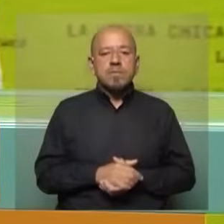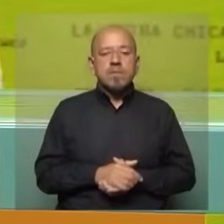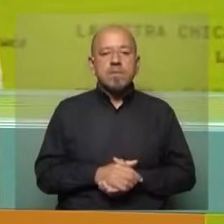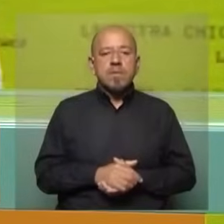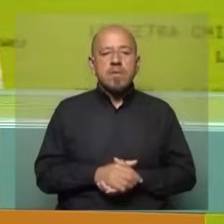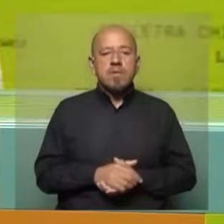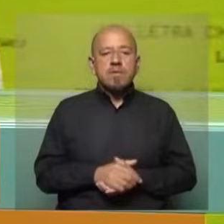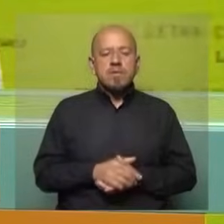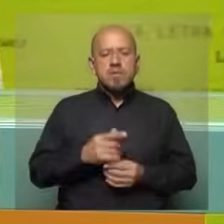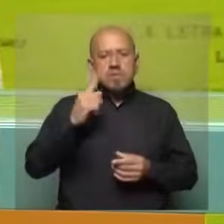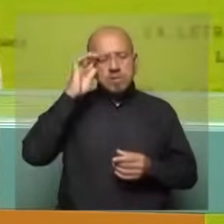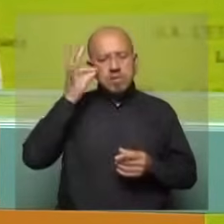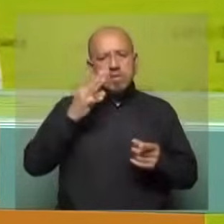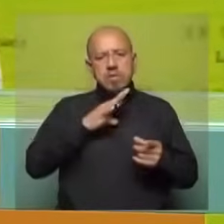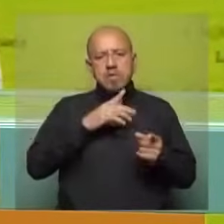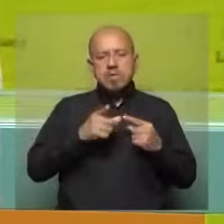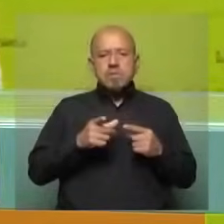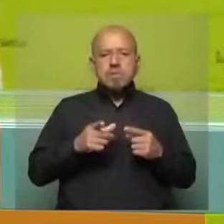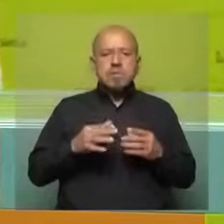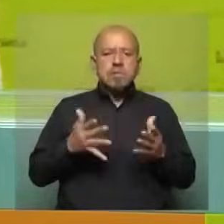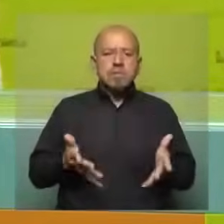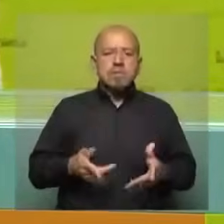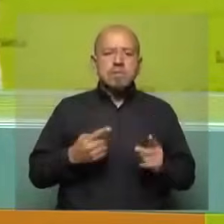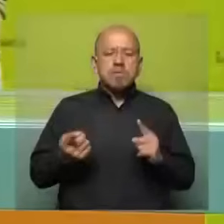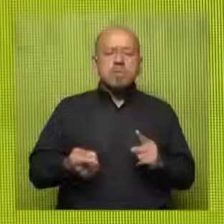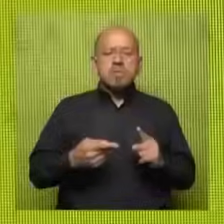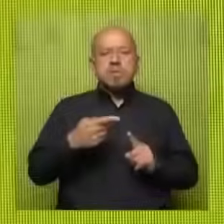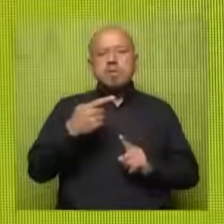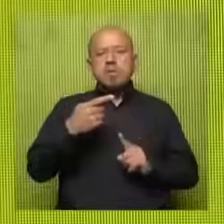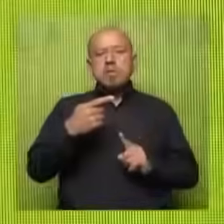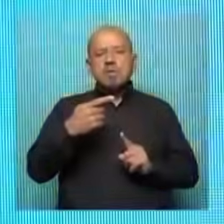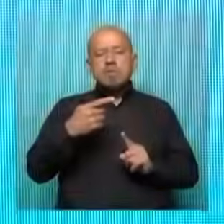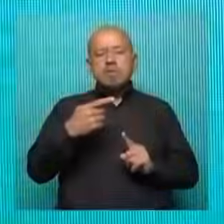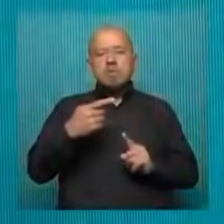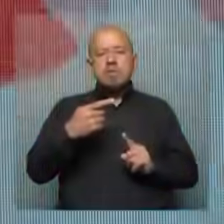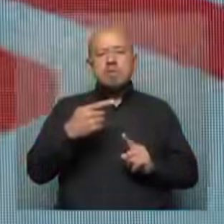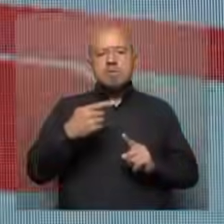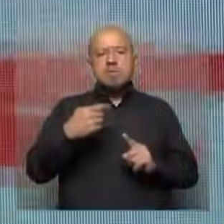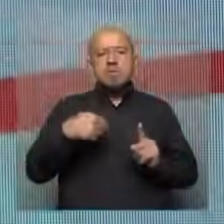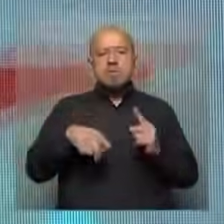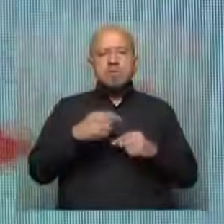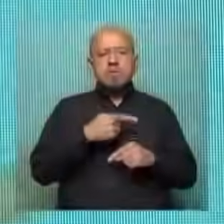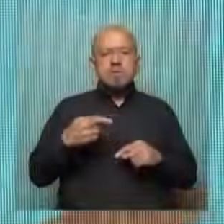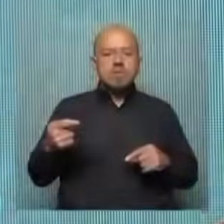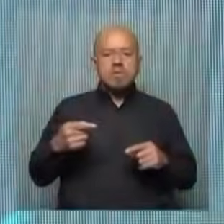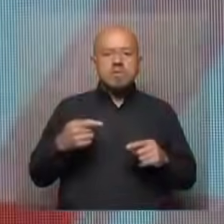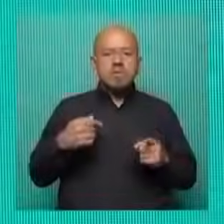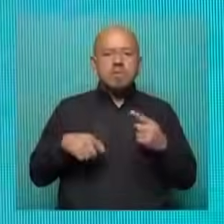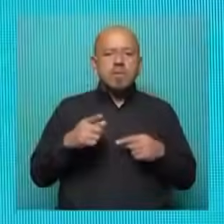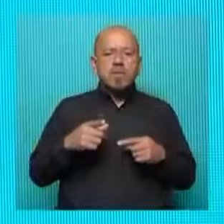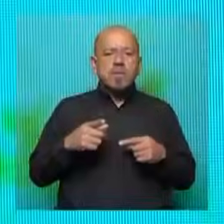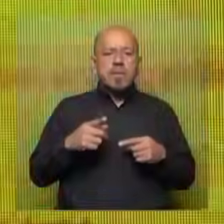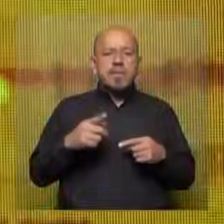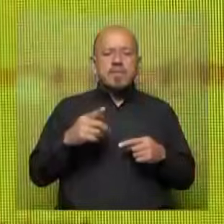como a mí me quedó como timbrando hace semanas una frase. En la cobertura del